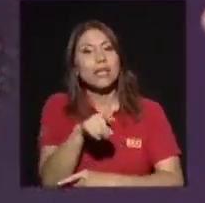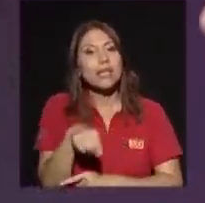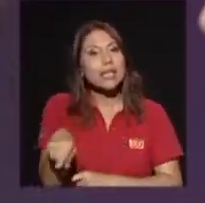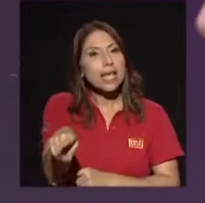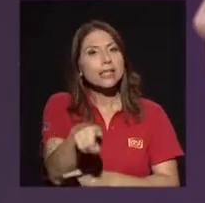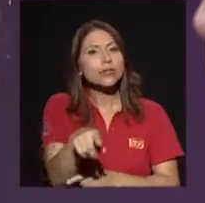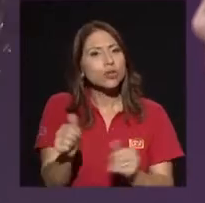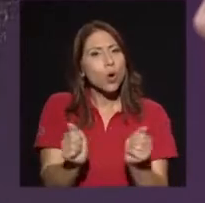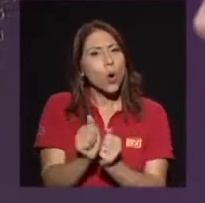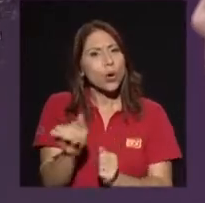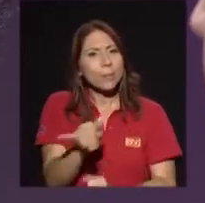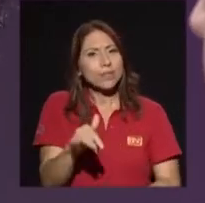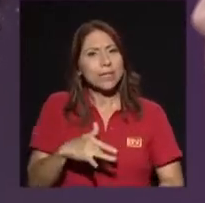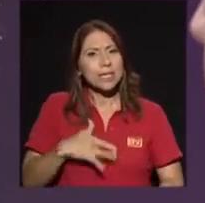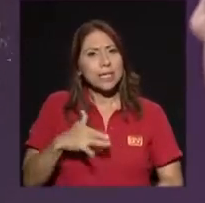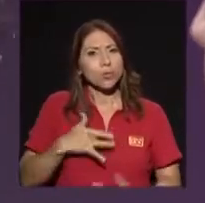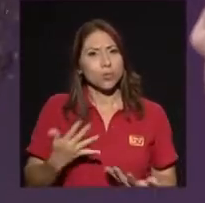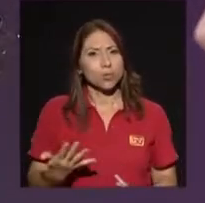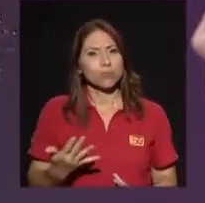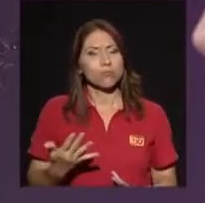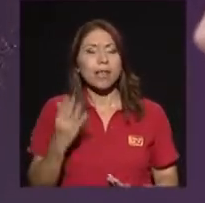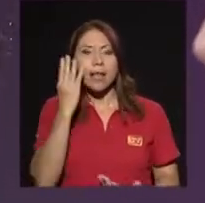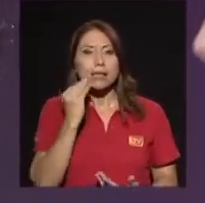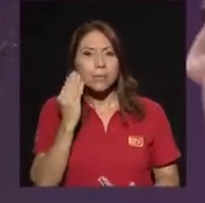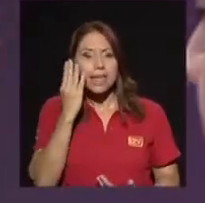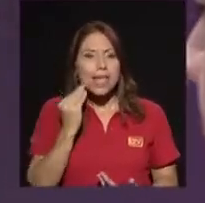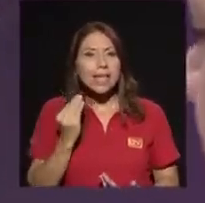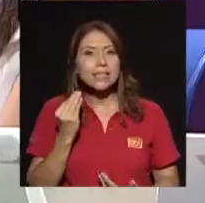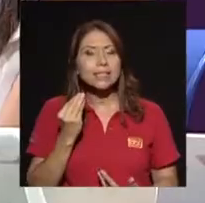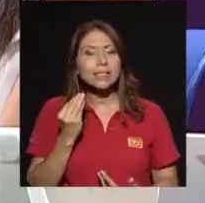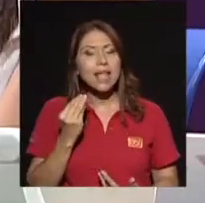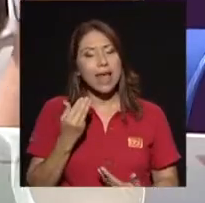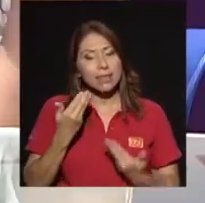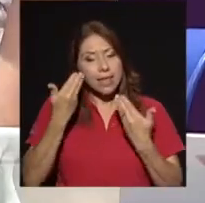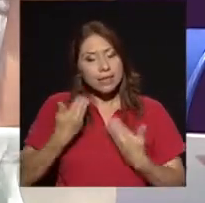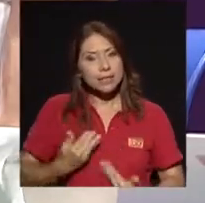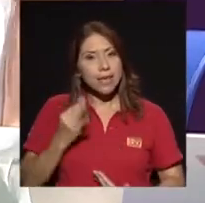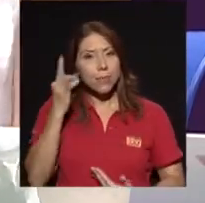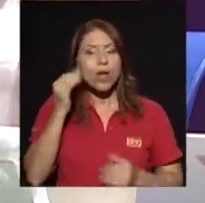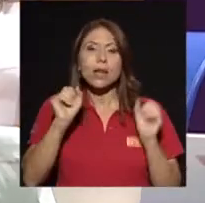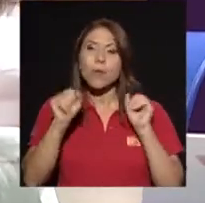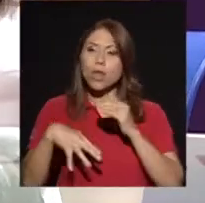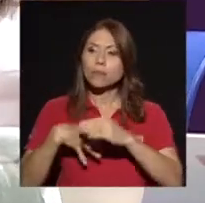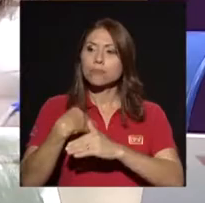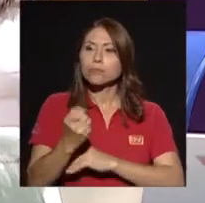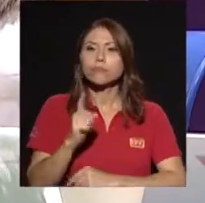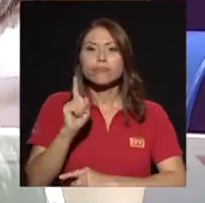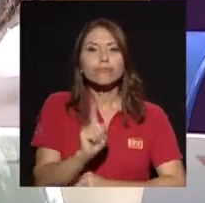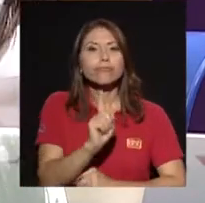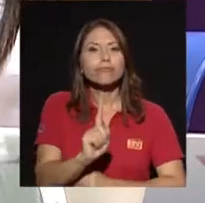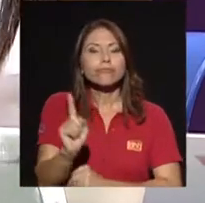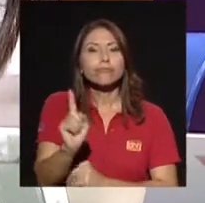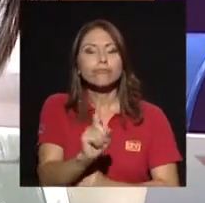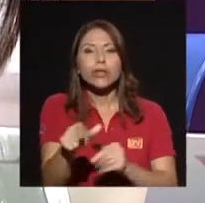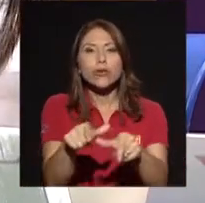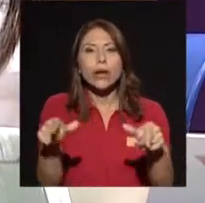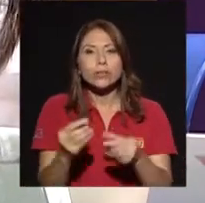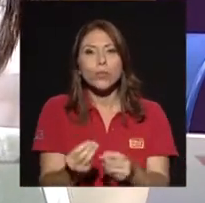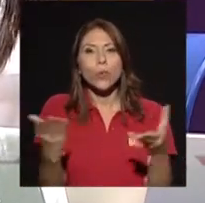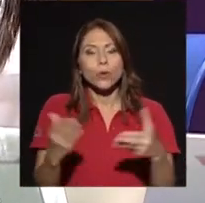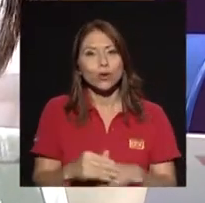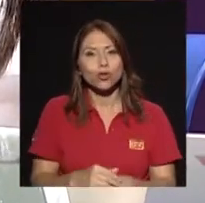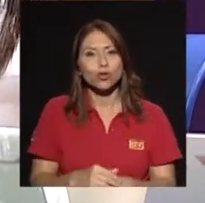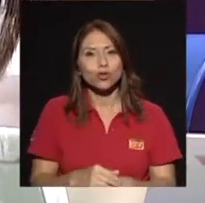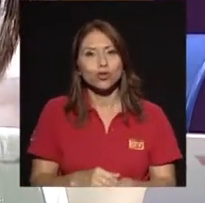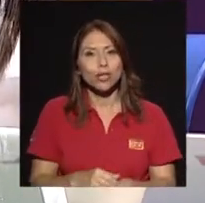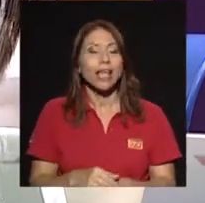con esta misma inquietud, ¿no?, de la experiencia de ser mujer y transitar los espacios públicos, de cómo es esta diferencia